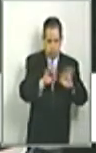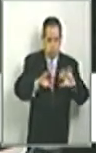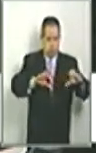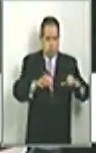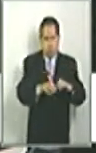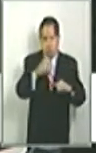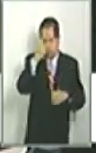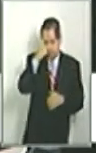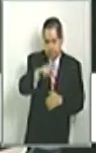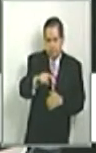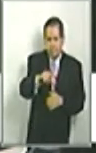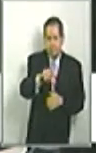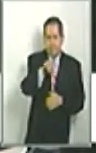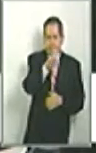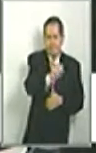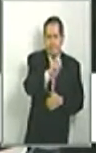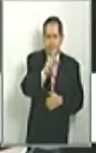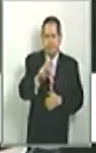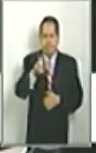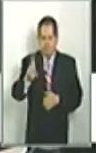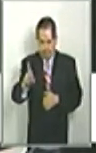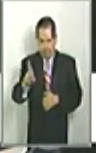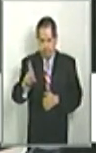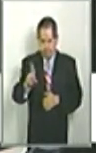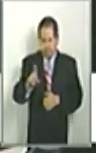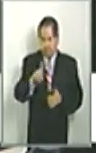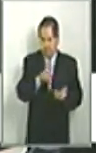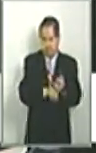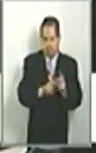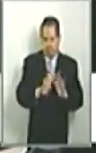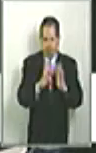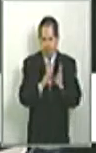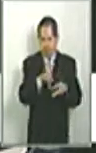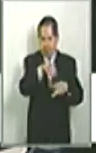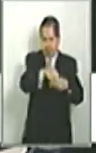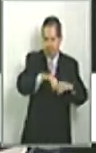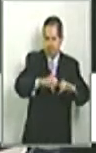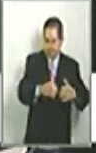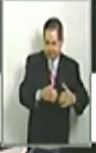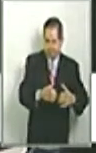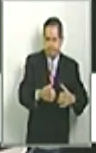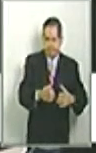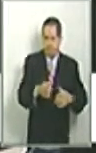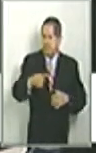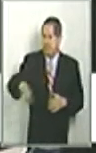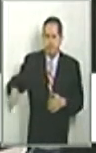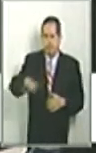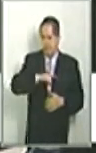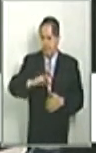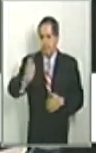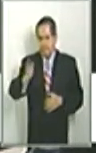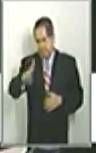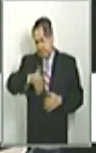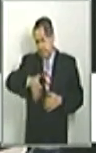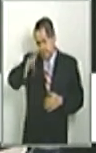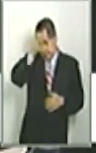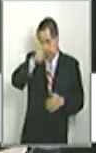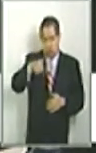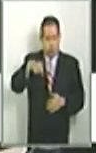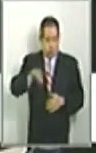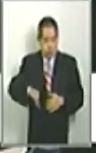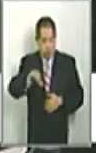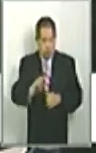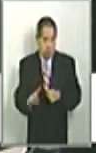Sistema Público de Radiodifusión del Estado Mexicano. Se acordó el miércoles pasado que el día de